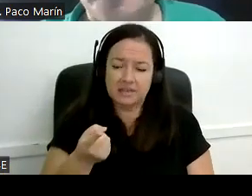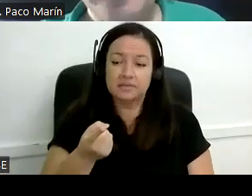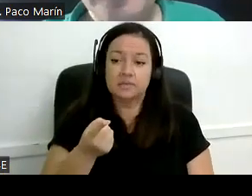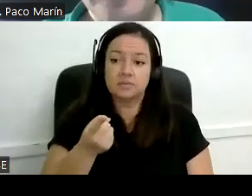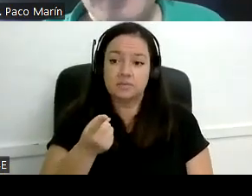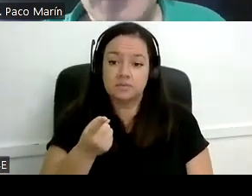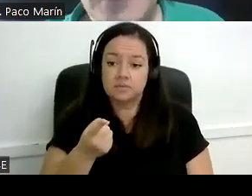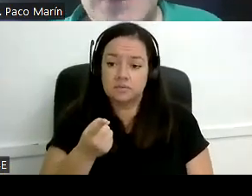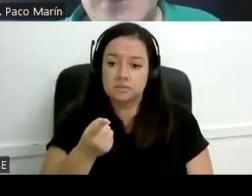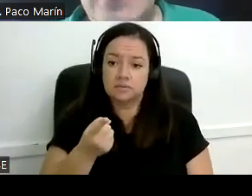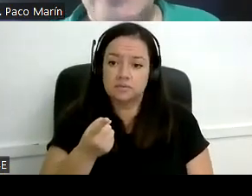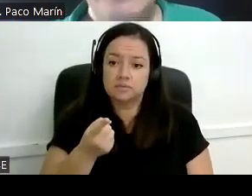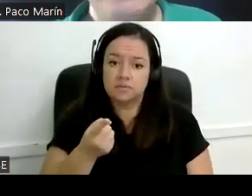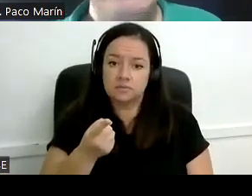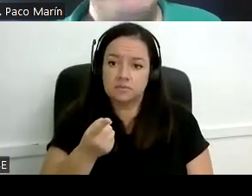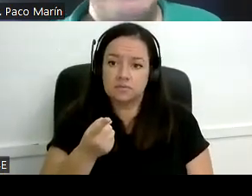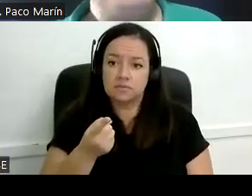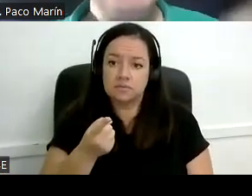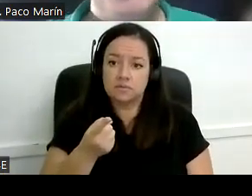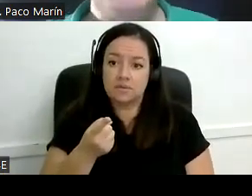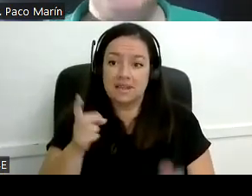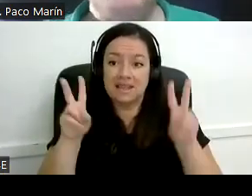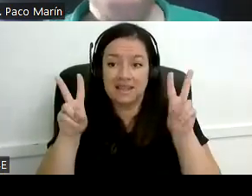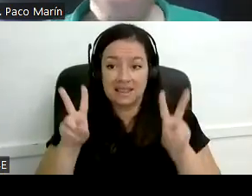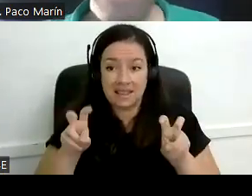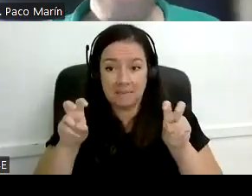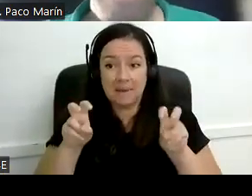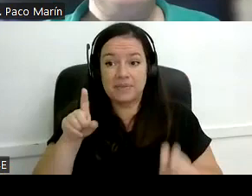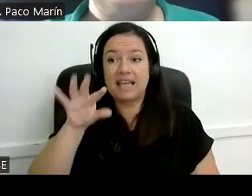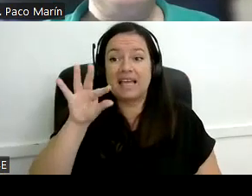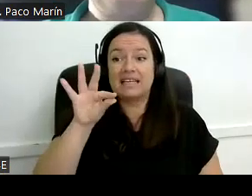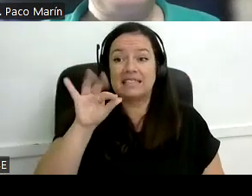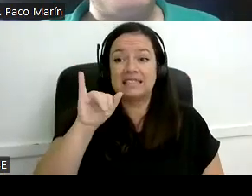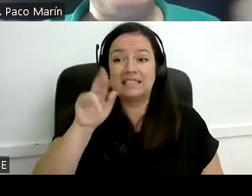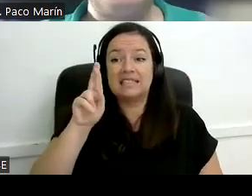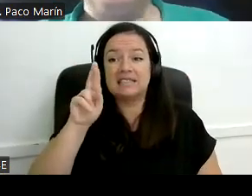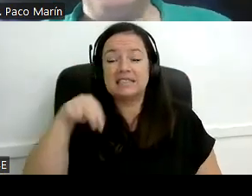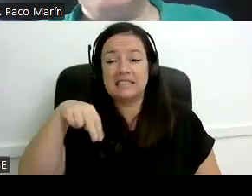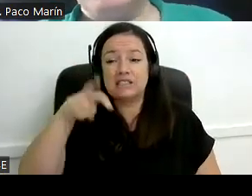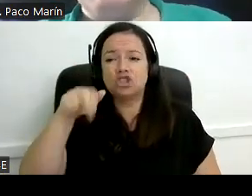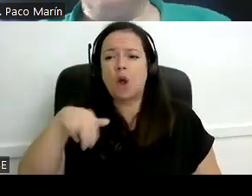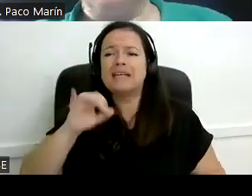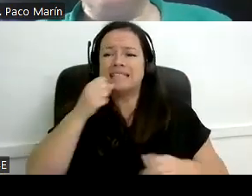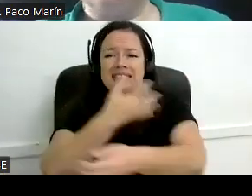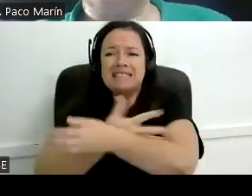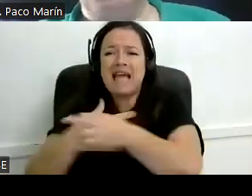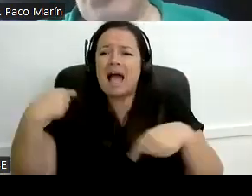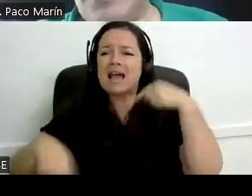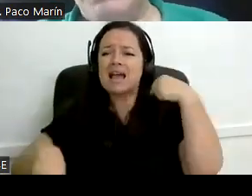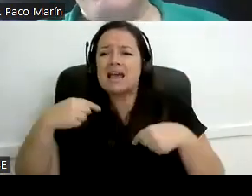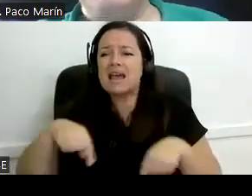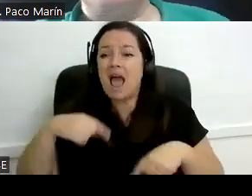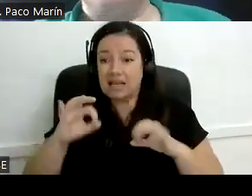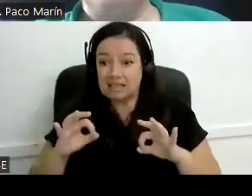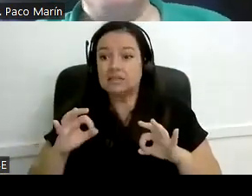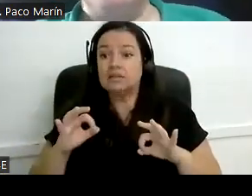ocasión es que en el caso del síndrome no es tanto el problema que le pueda producir a la persona